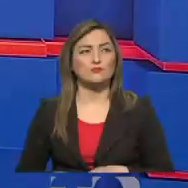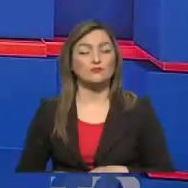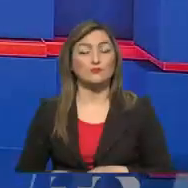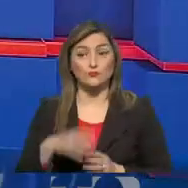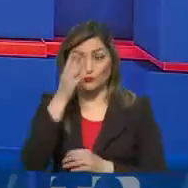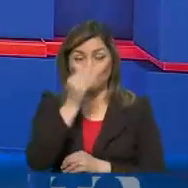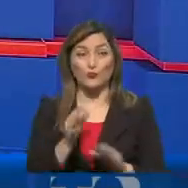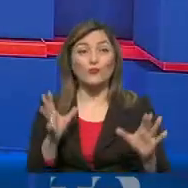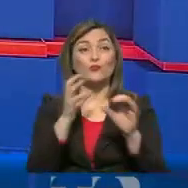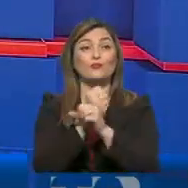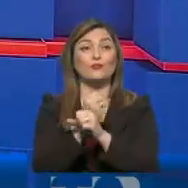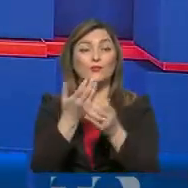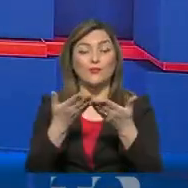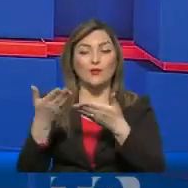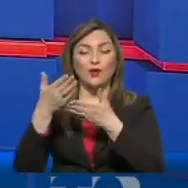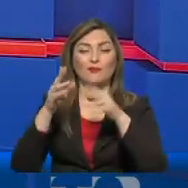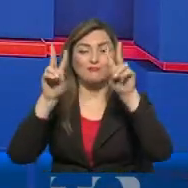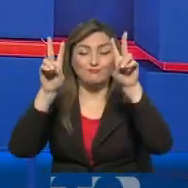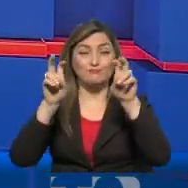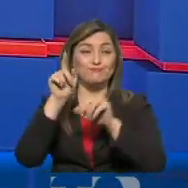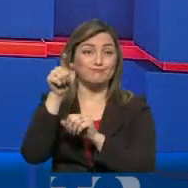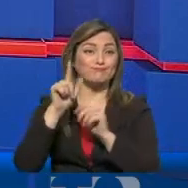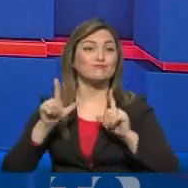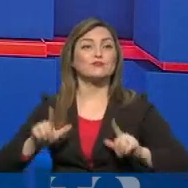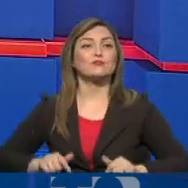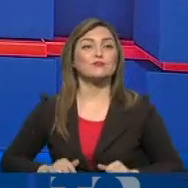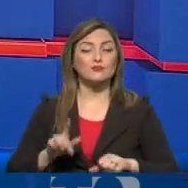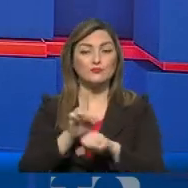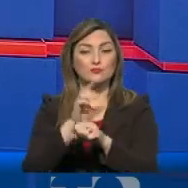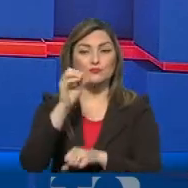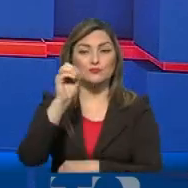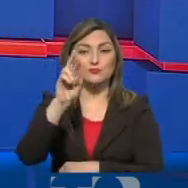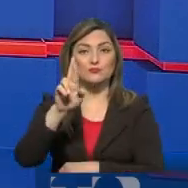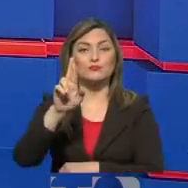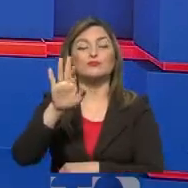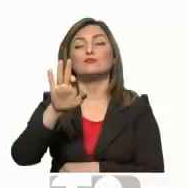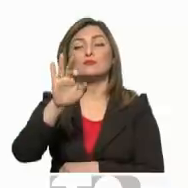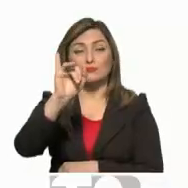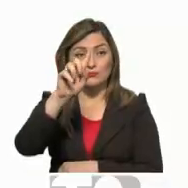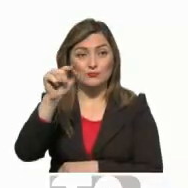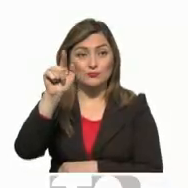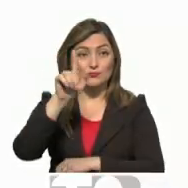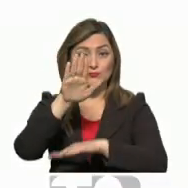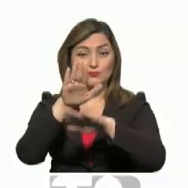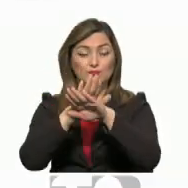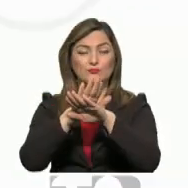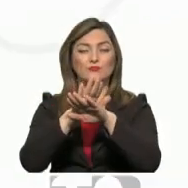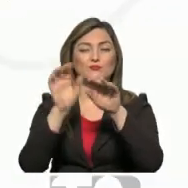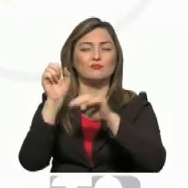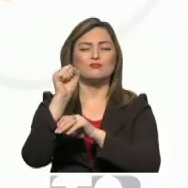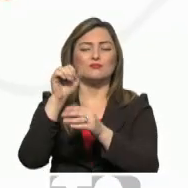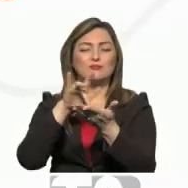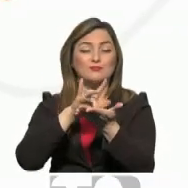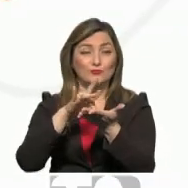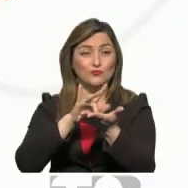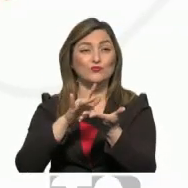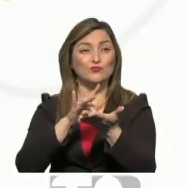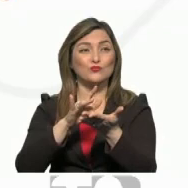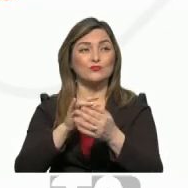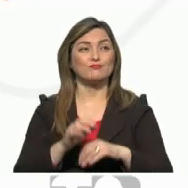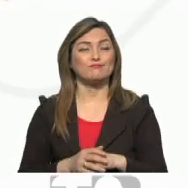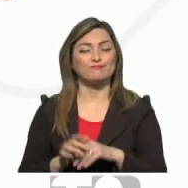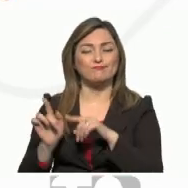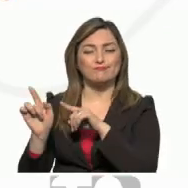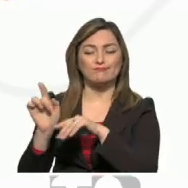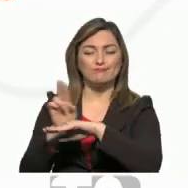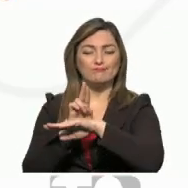Hola amigos, muy buenas noches, bienvenidos nuevamente a su segmento Por Tu Salud. Soy el doctor Esteban Ortiz y hoy vamos a hablar sobre el famoso fármaco Metrotexate, que es muy usado